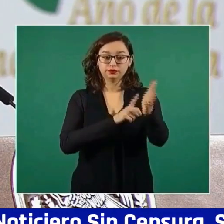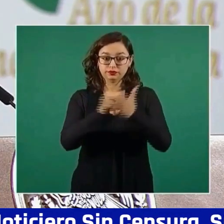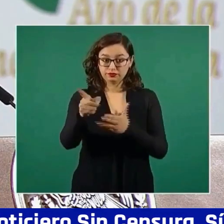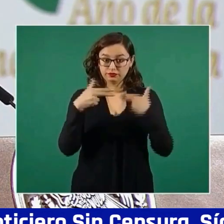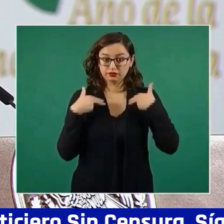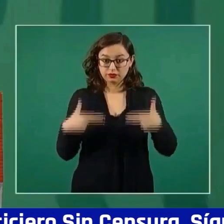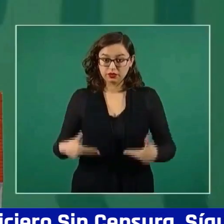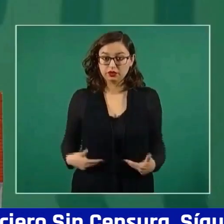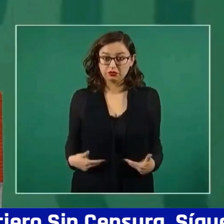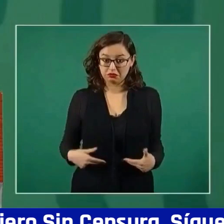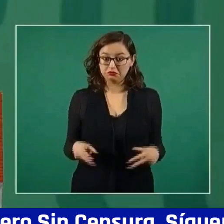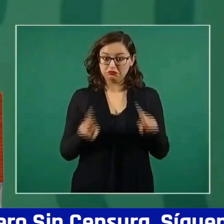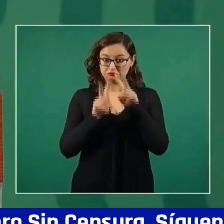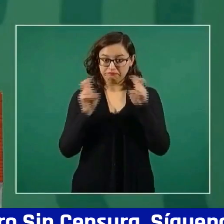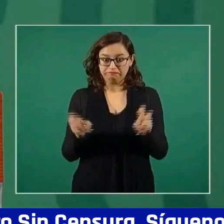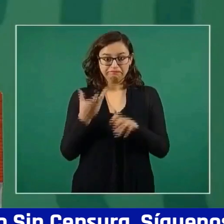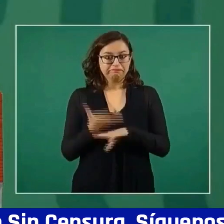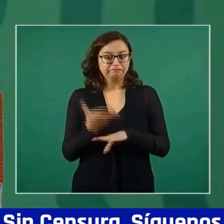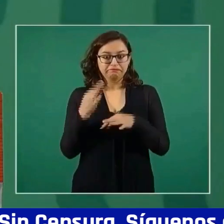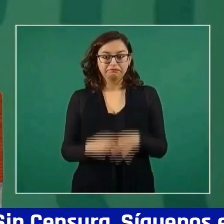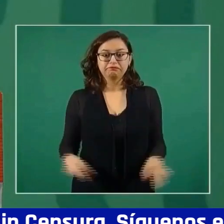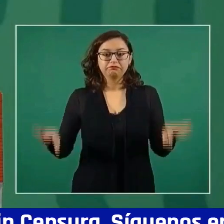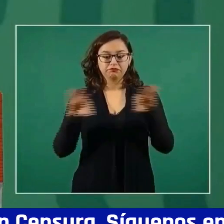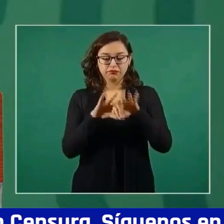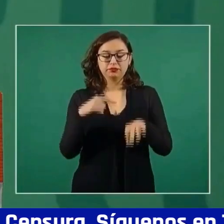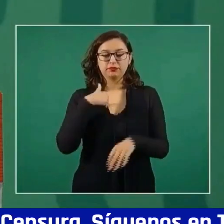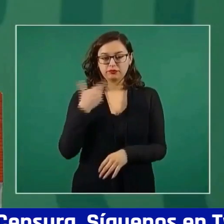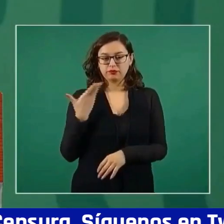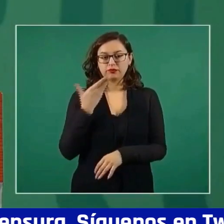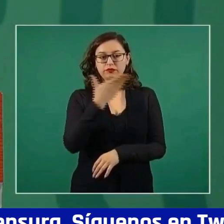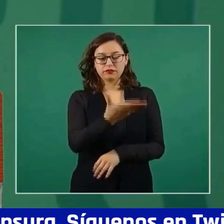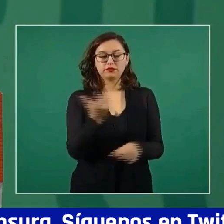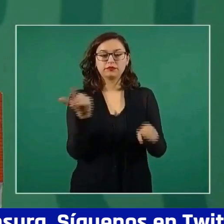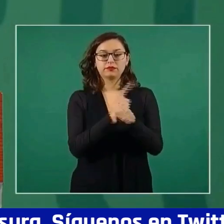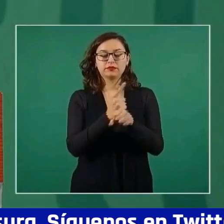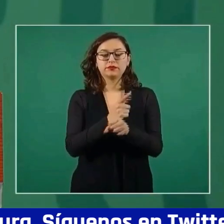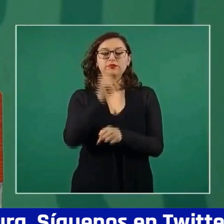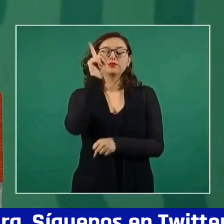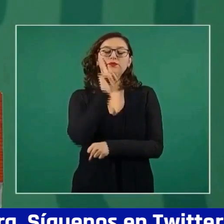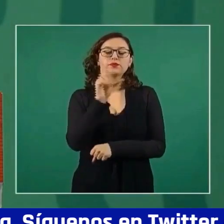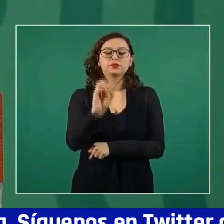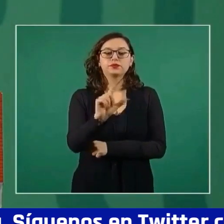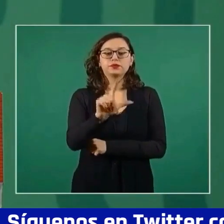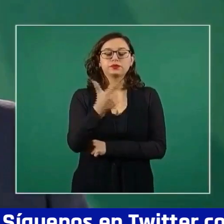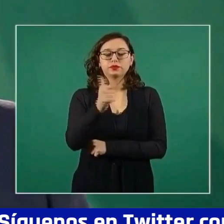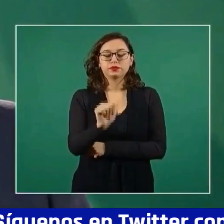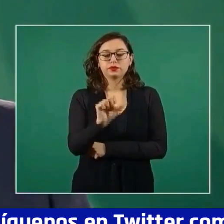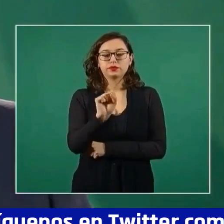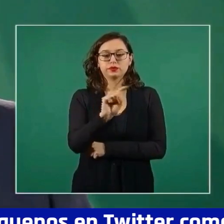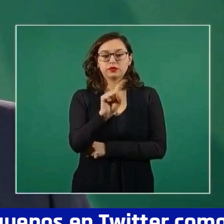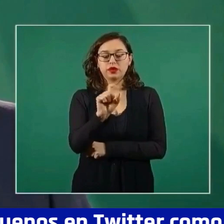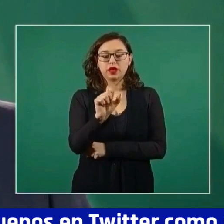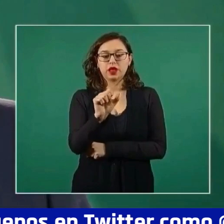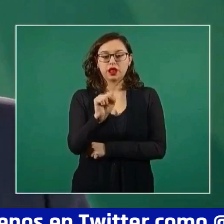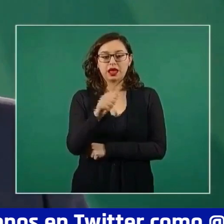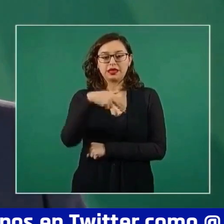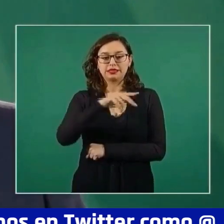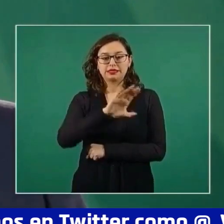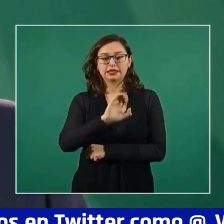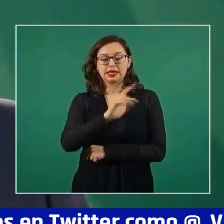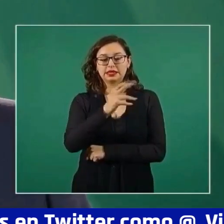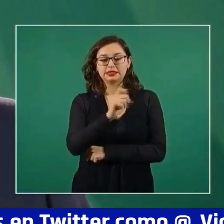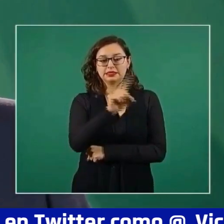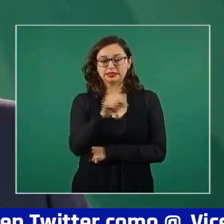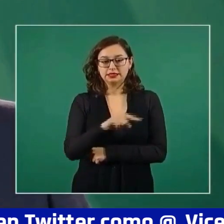pedir a la licenciada Olga Sánchez y a Alejandro Encinas que vengan